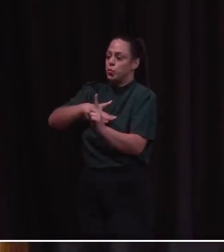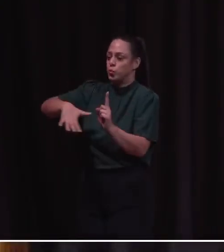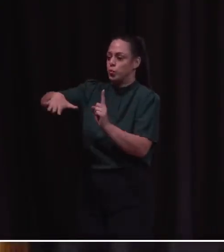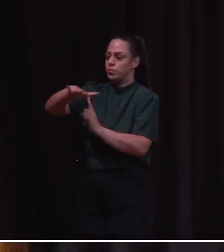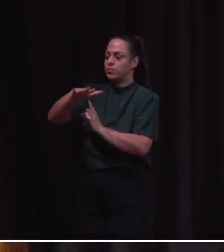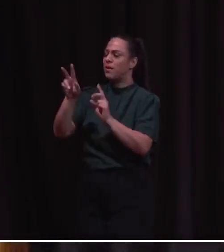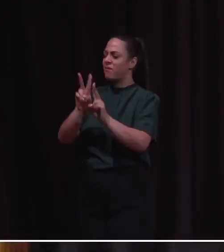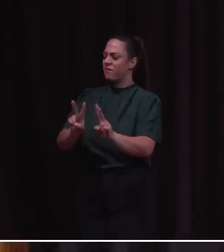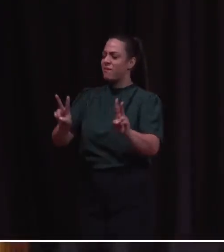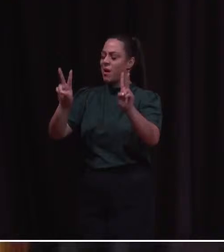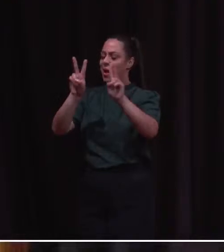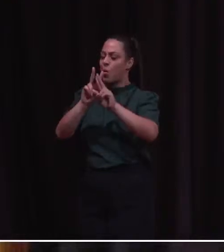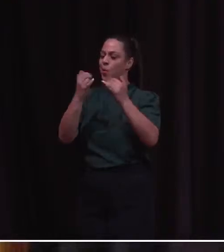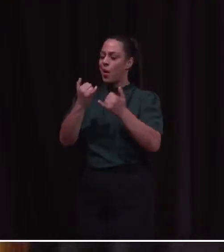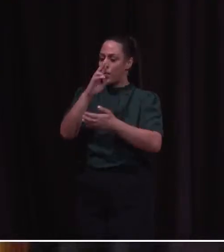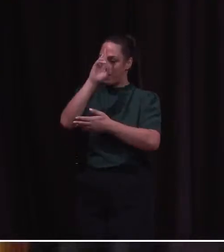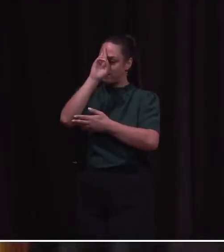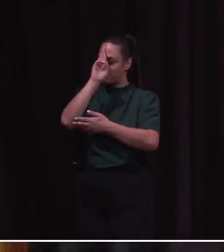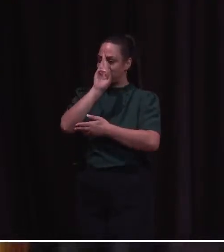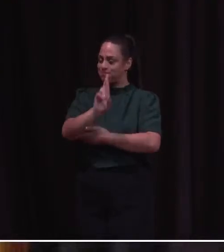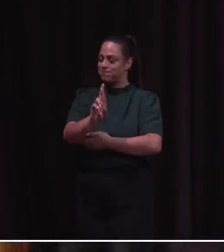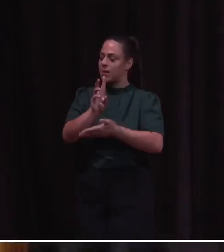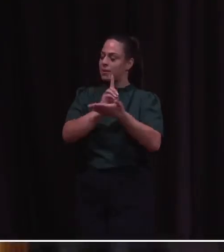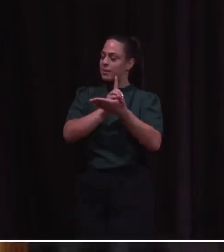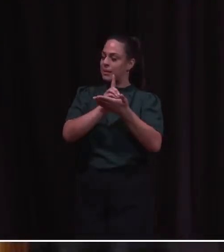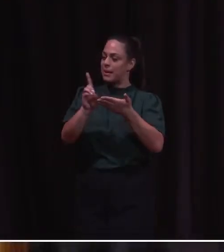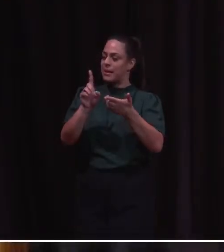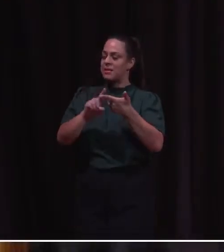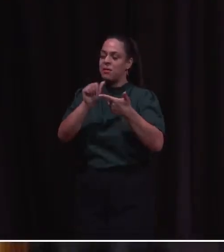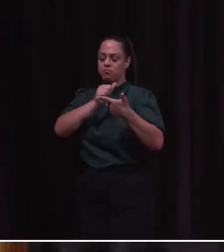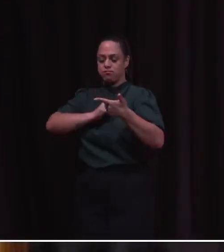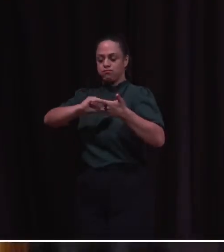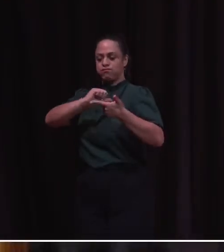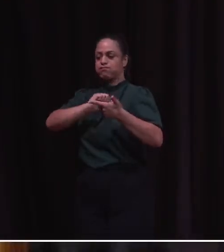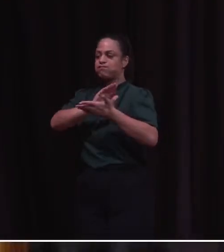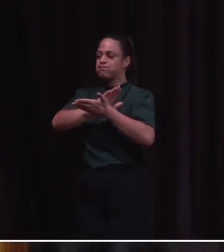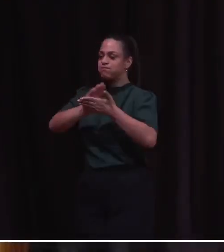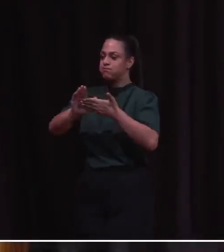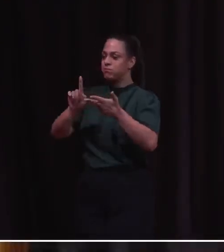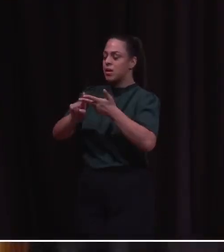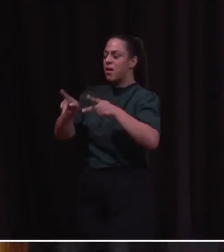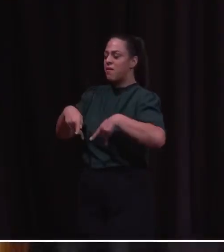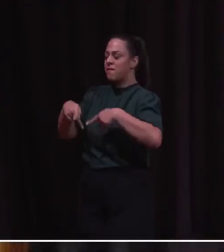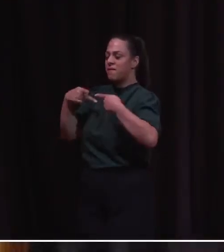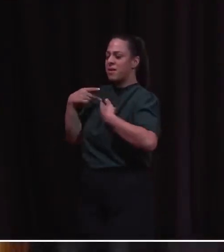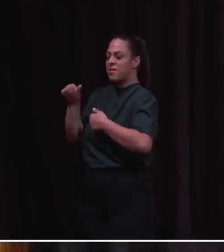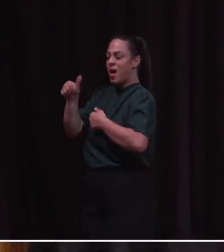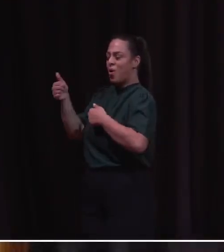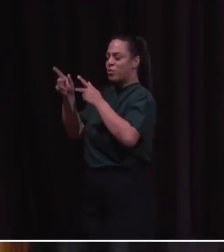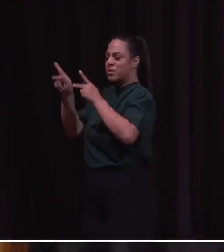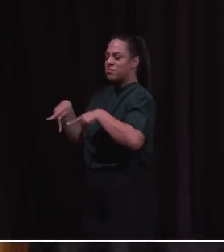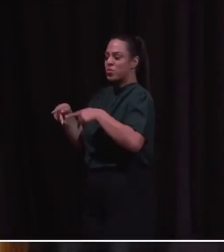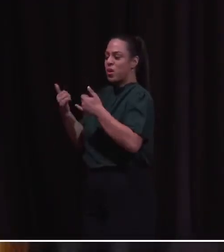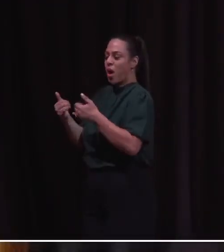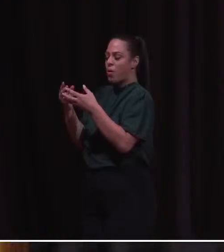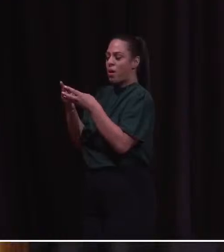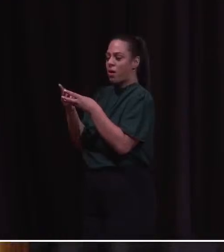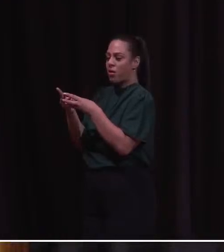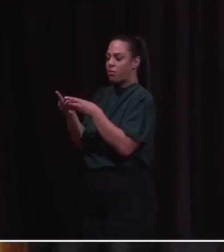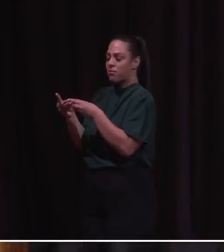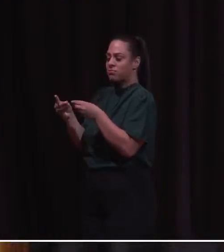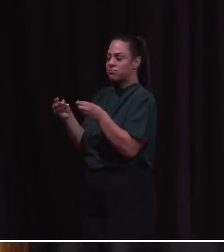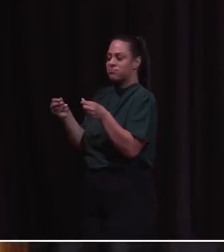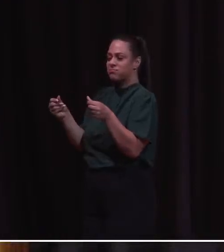el respeto por la integridad, dignidad y la vida de otra persona se diluyen entre las relaciones